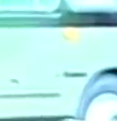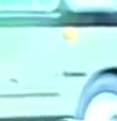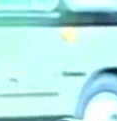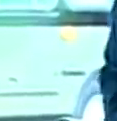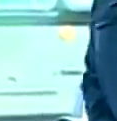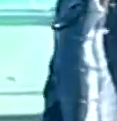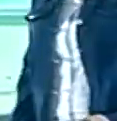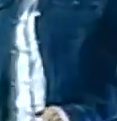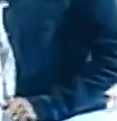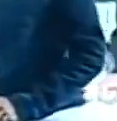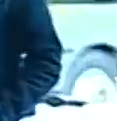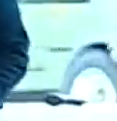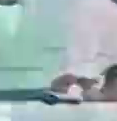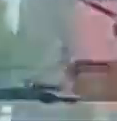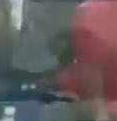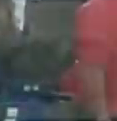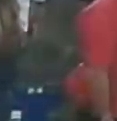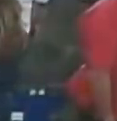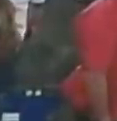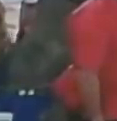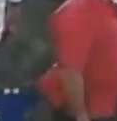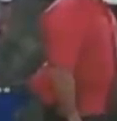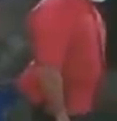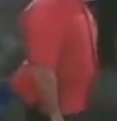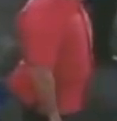Tapoteando el ventaval se estremecía,